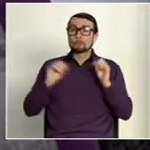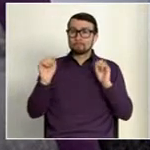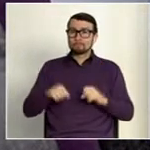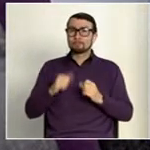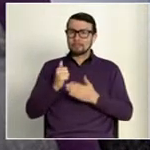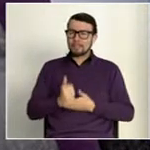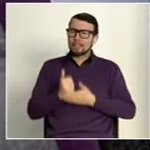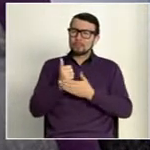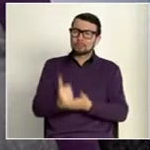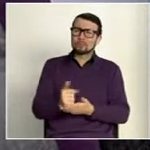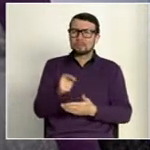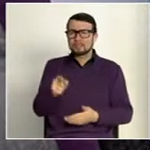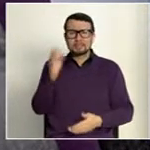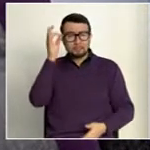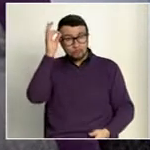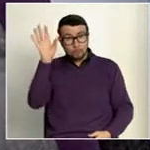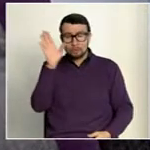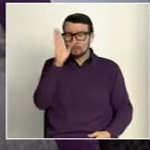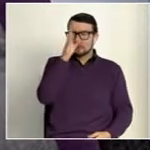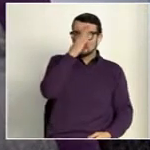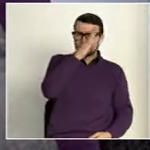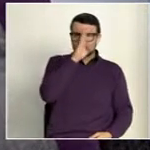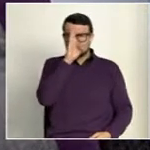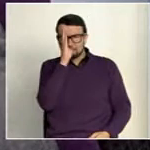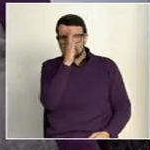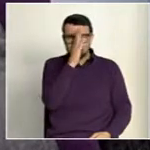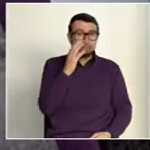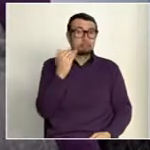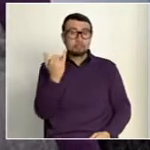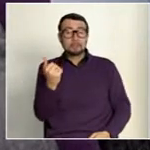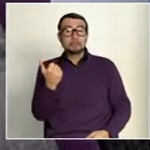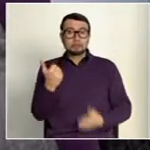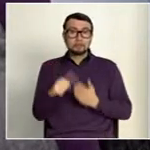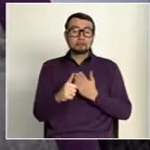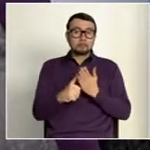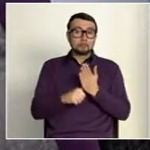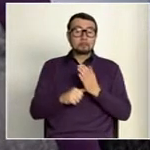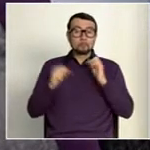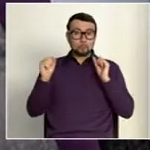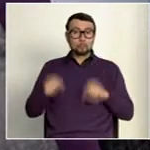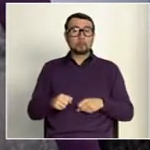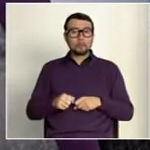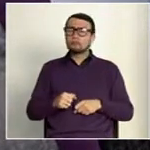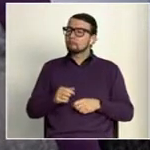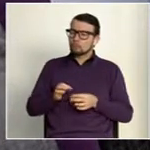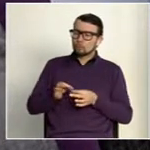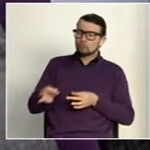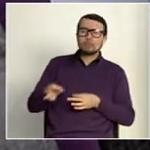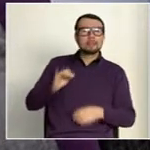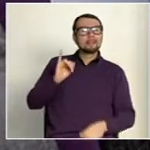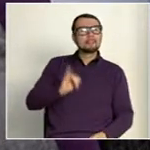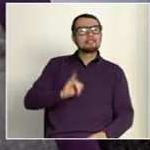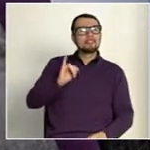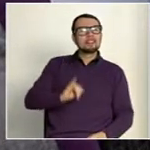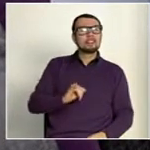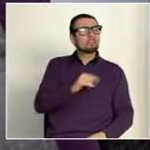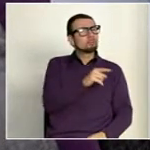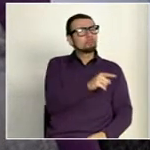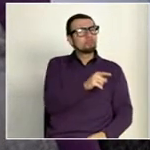través de estos programas. Ustedes en Ibagué pueden tener